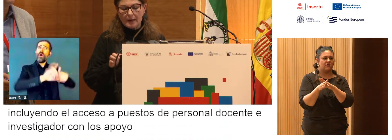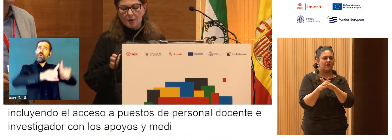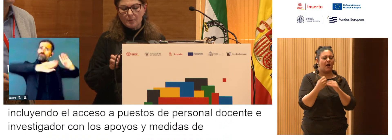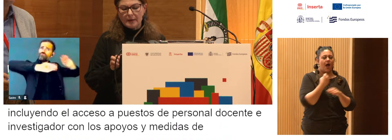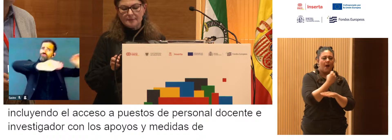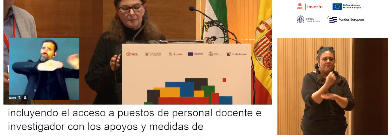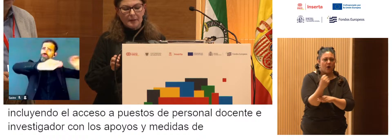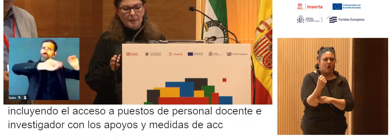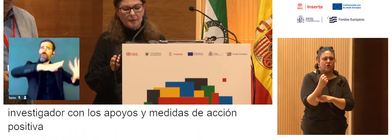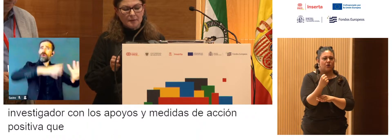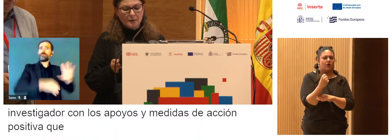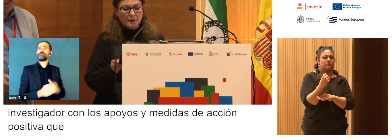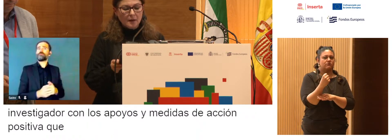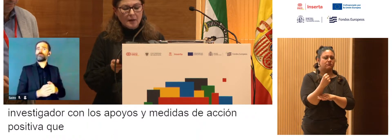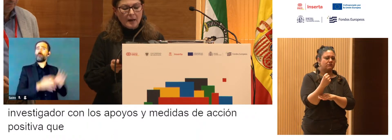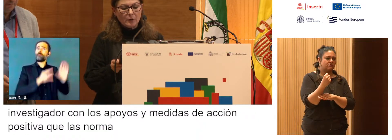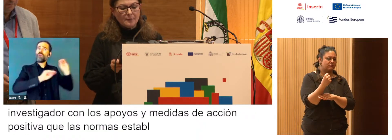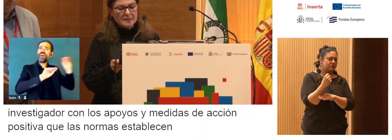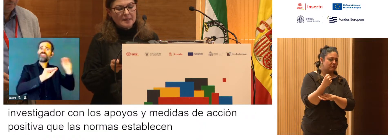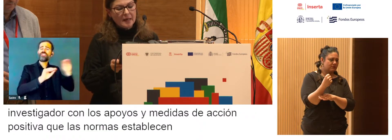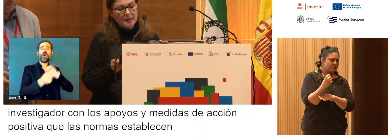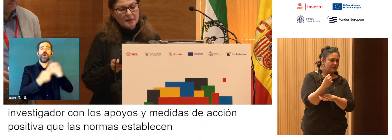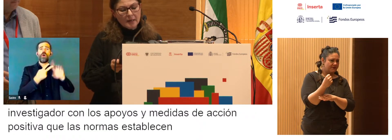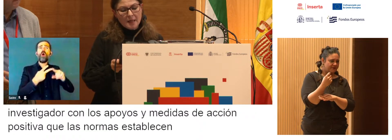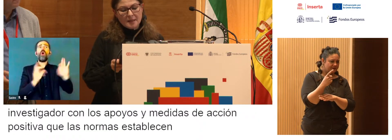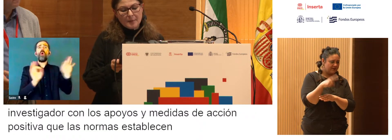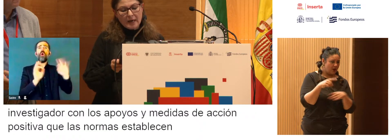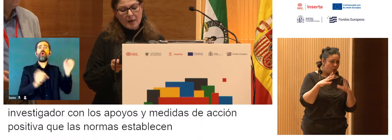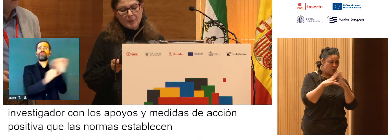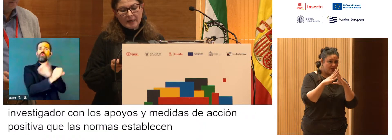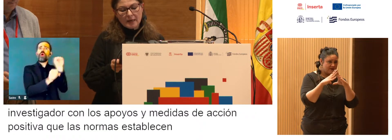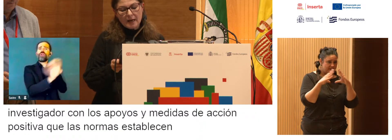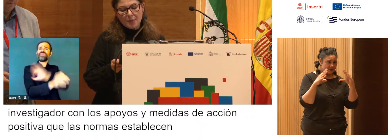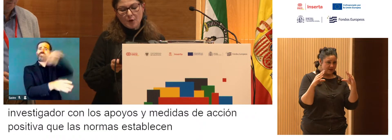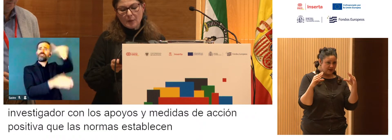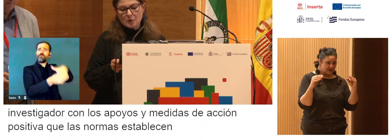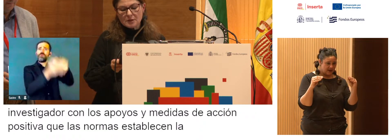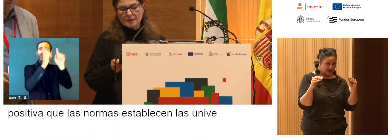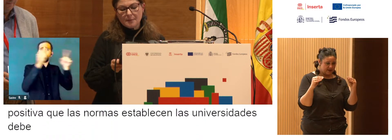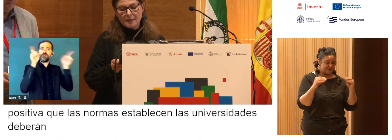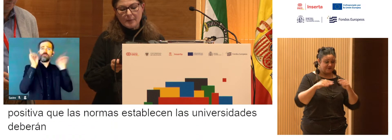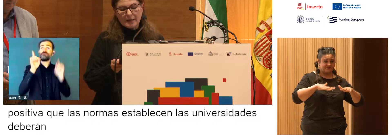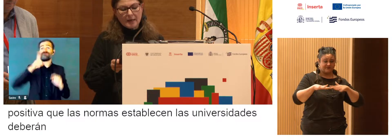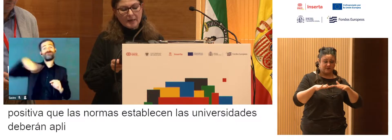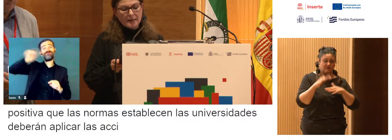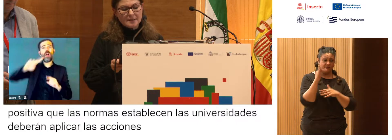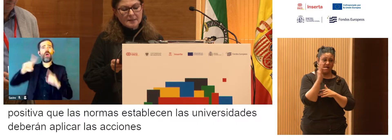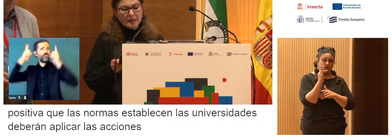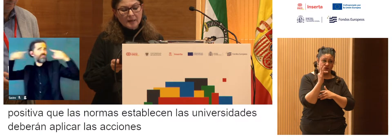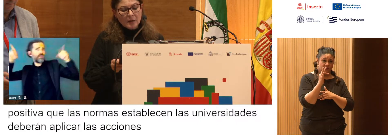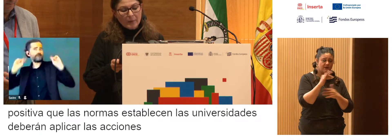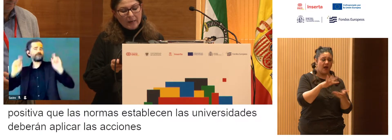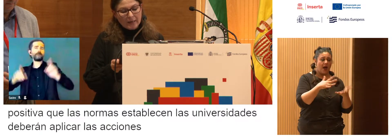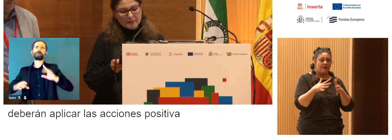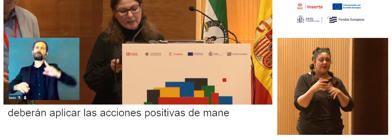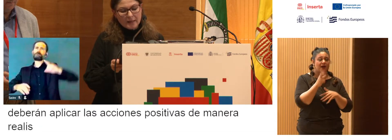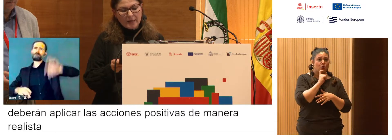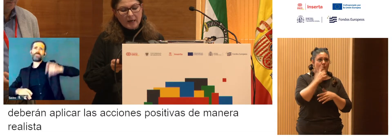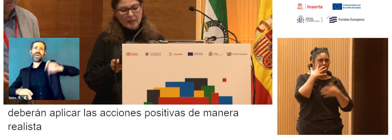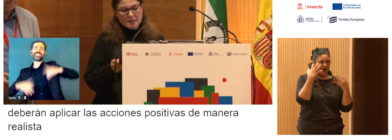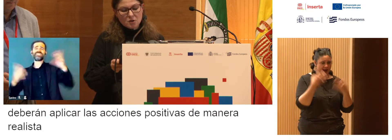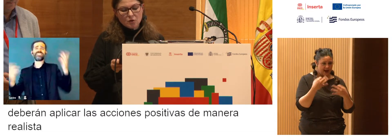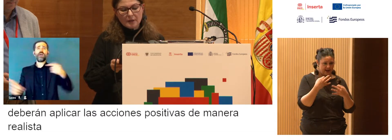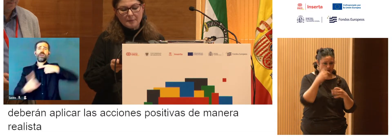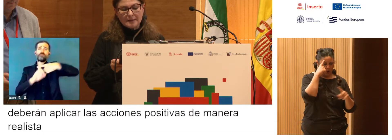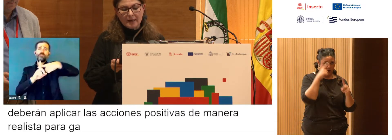positiva que las normas establecen. Las universidades deberán aplicar las acciones positivas de manera realista para garantizar